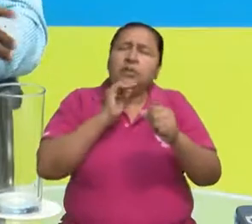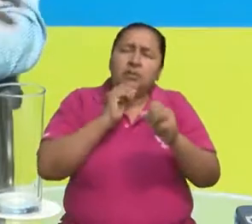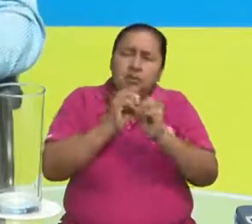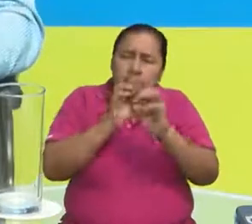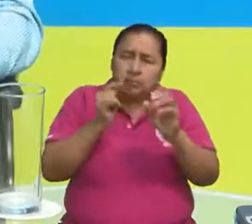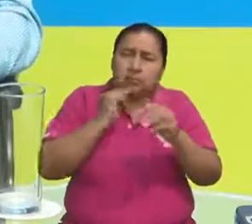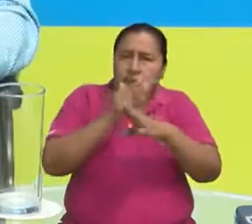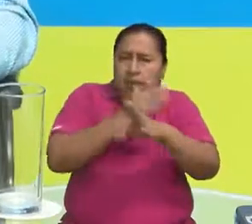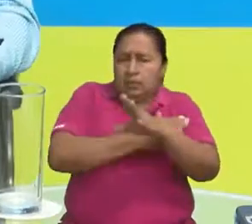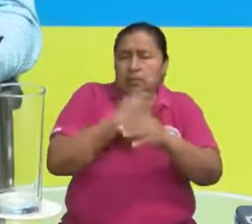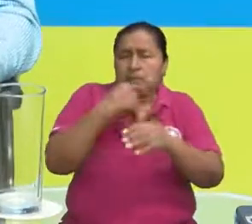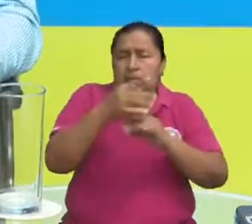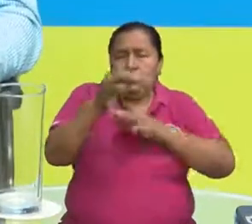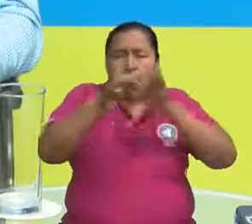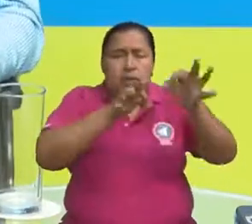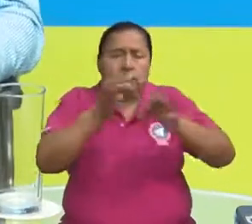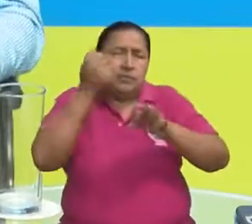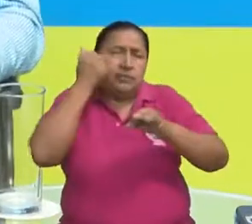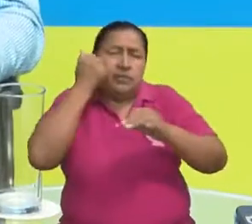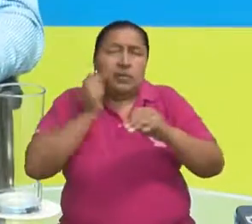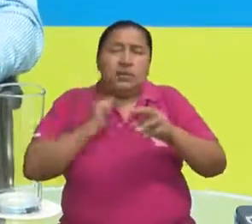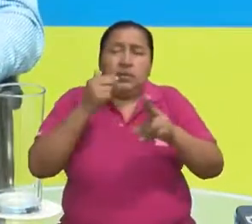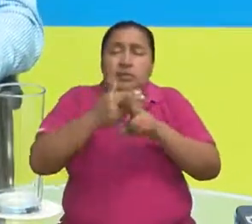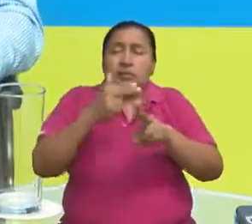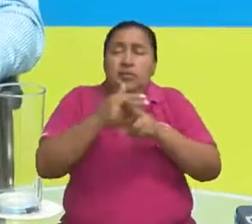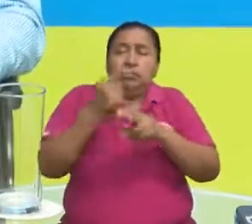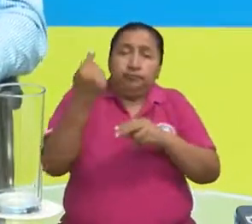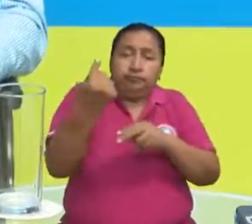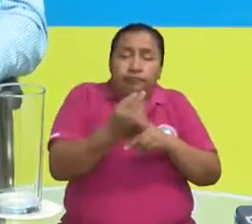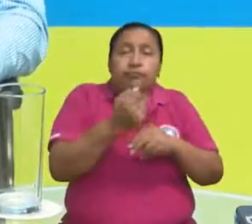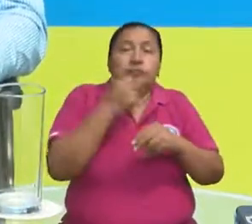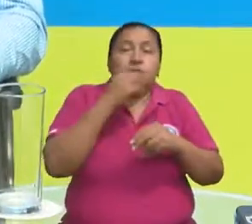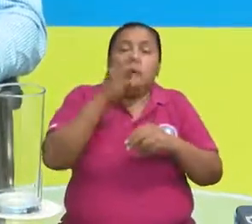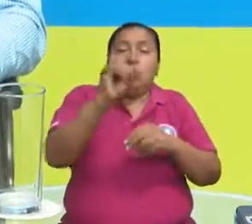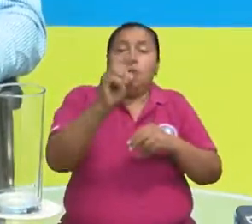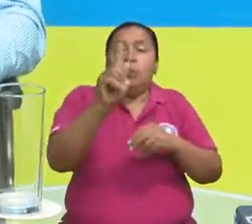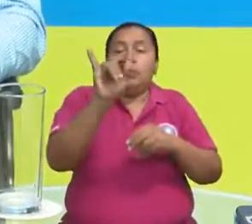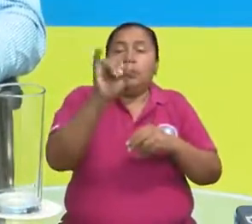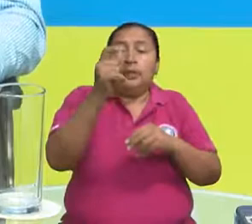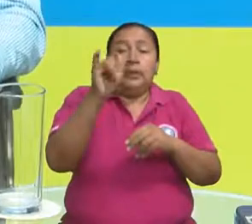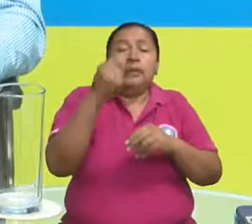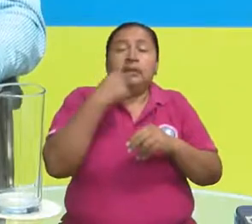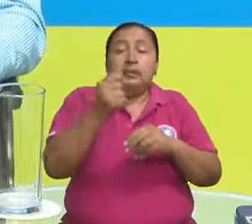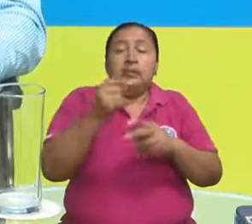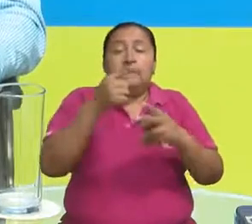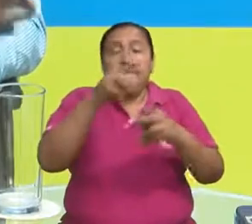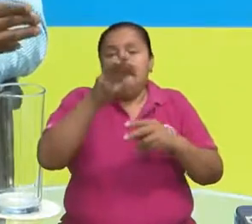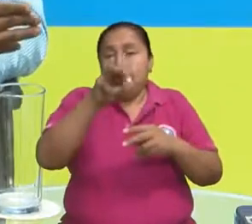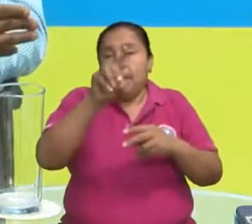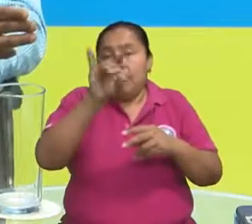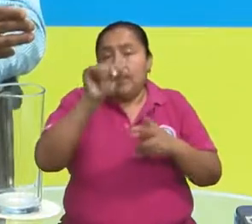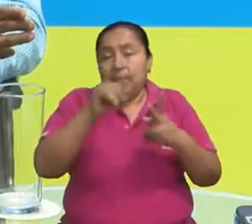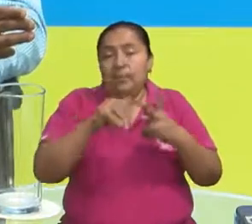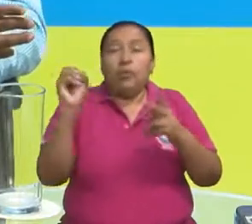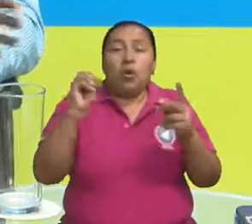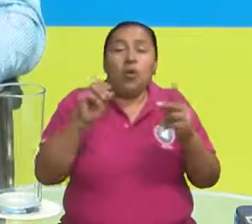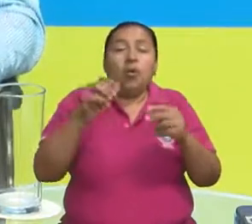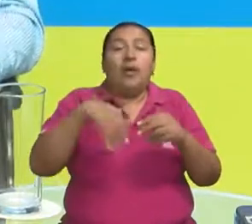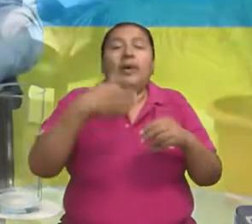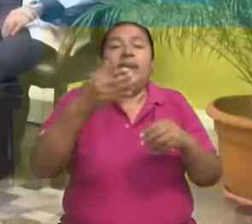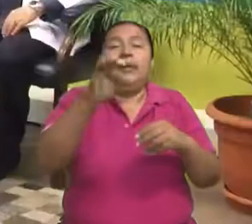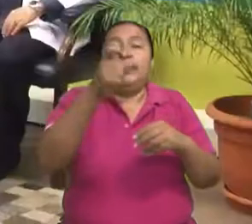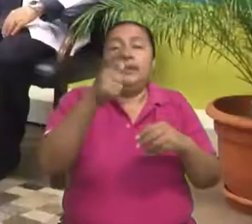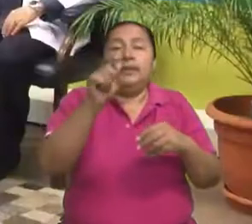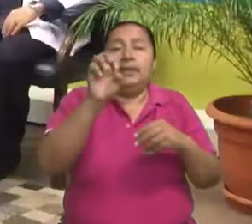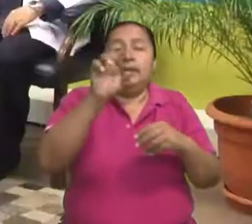oído tiene su término médico que se llama otitis. La otitis. Otitis media otitis externa. Que es lo